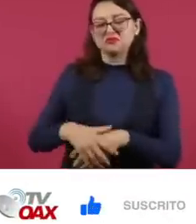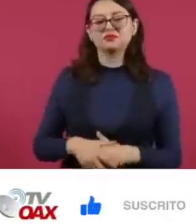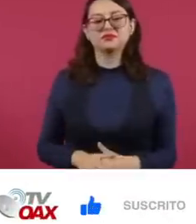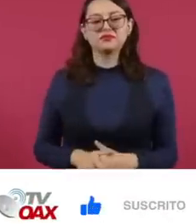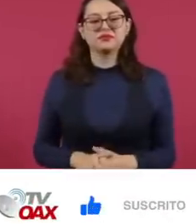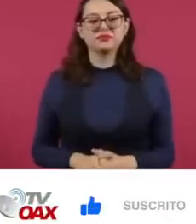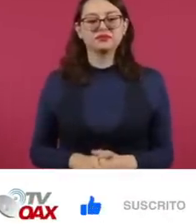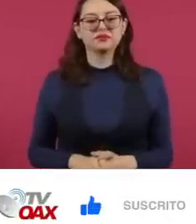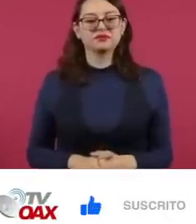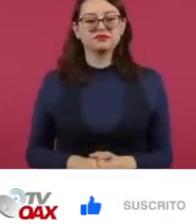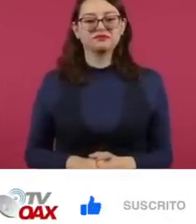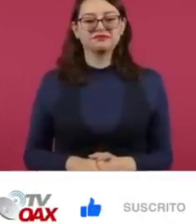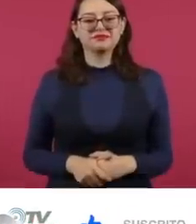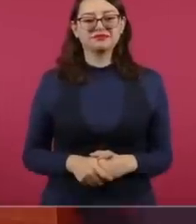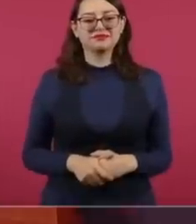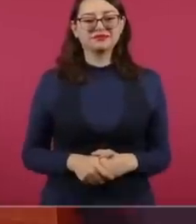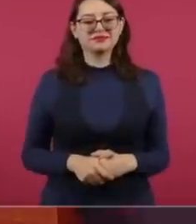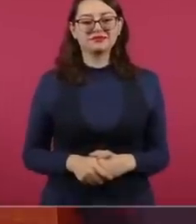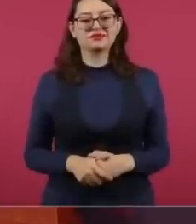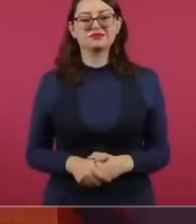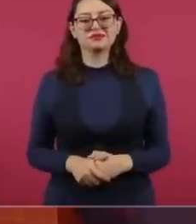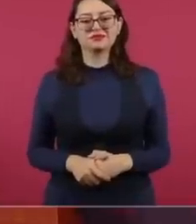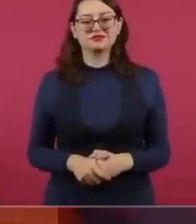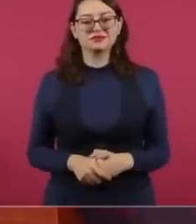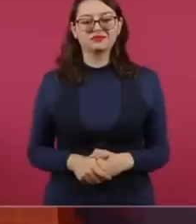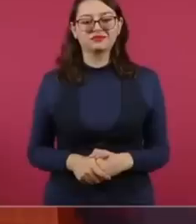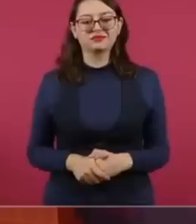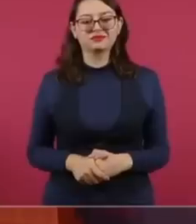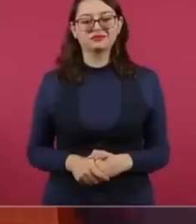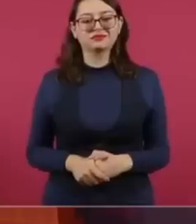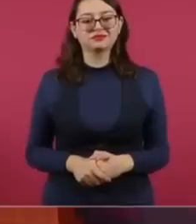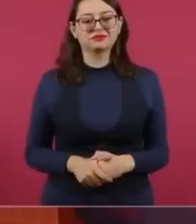Están probando las vías,